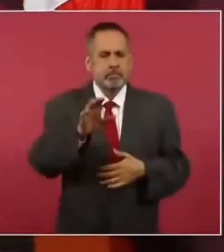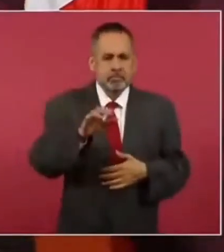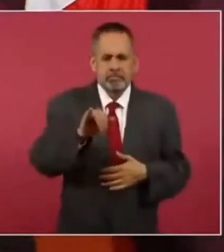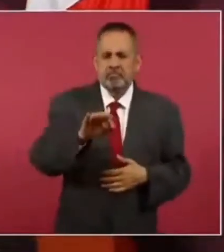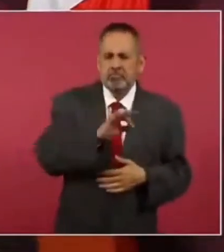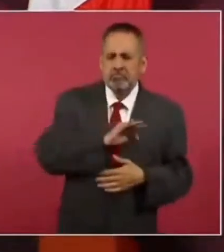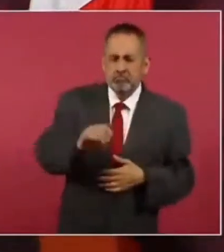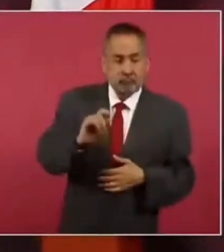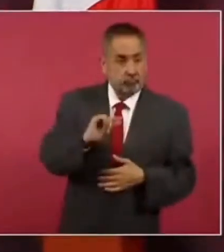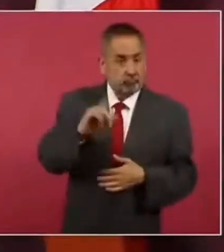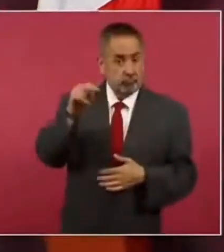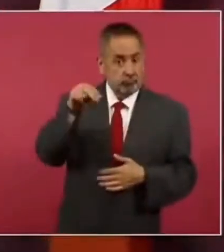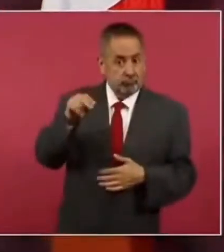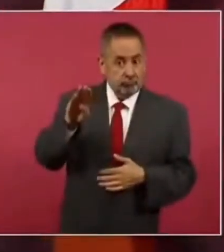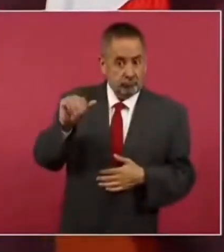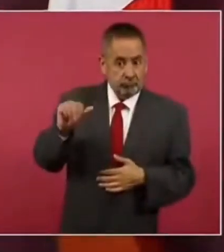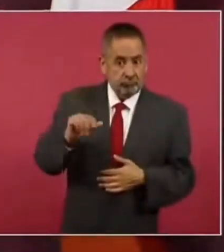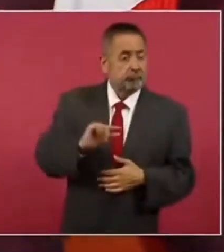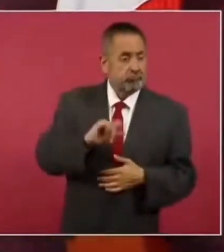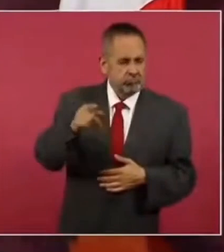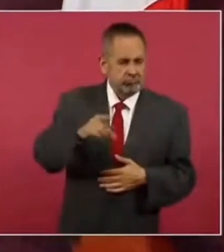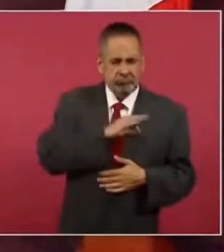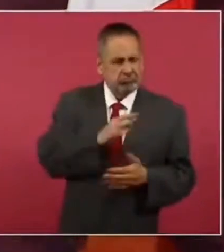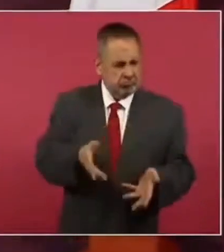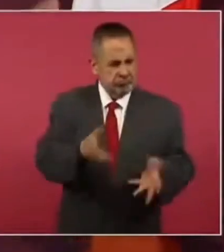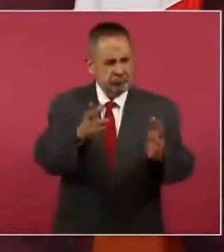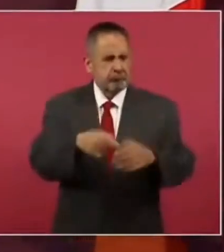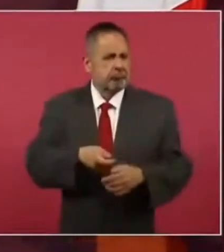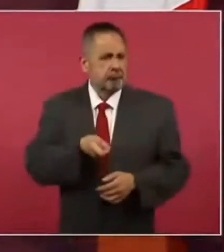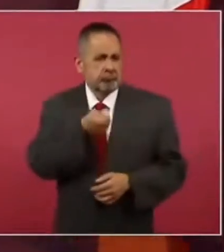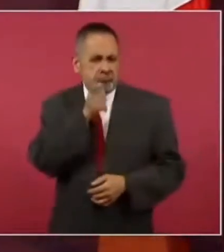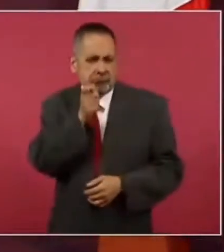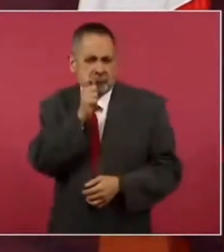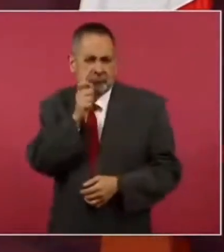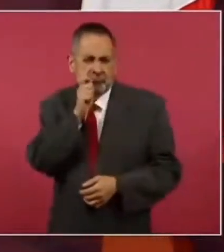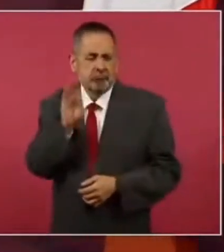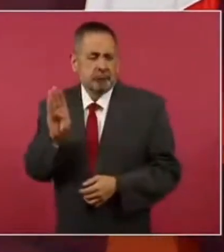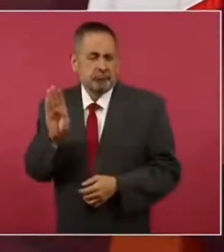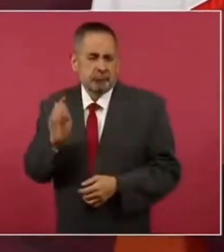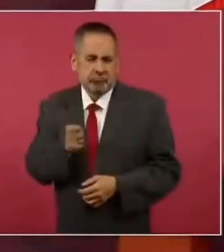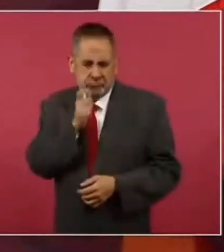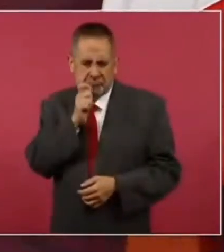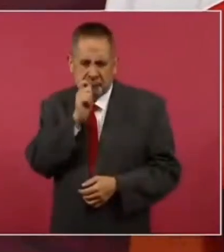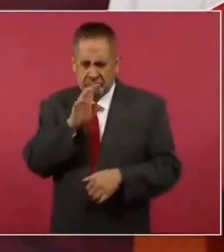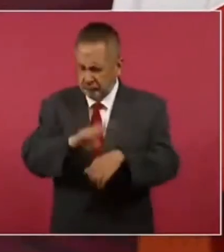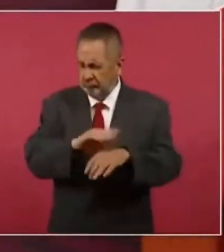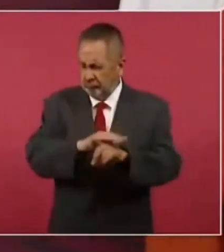de la liga profesional para que fumen marihuana